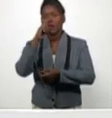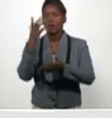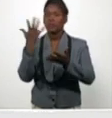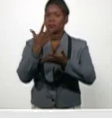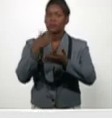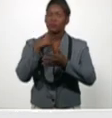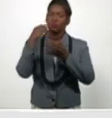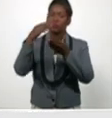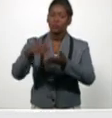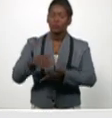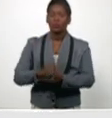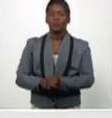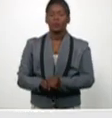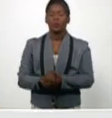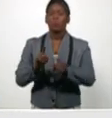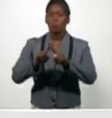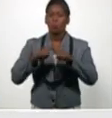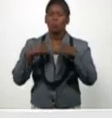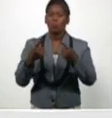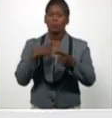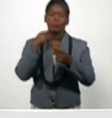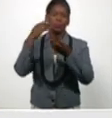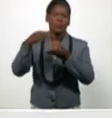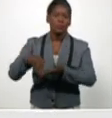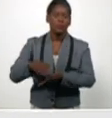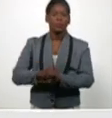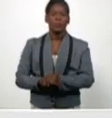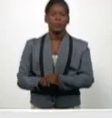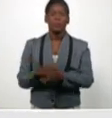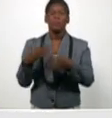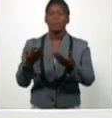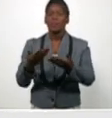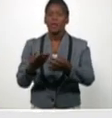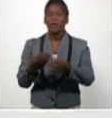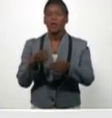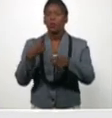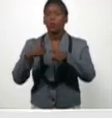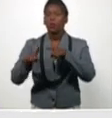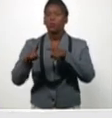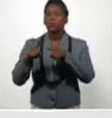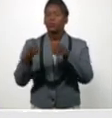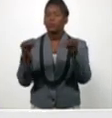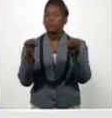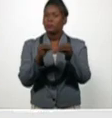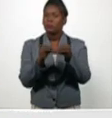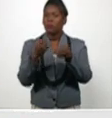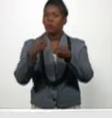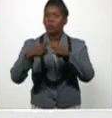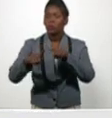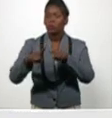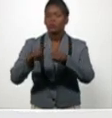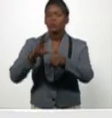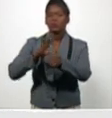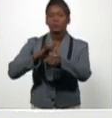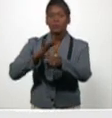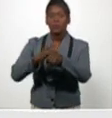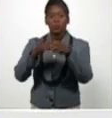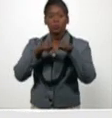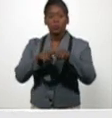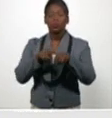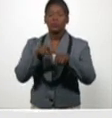de riesgo que se identifican, que se diagnostican los casos de COVID. Este es un factor que indiscutiblemente